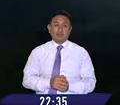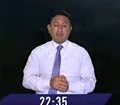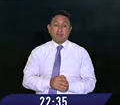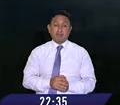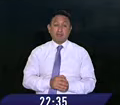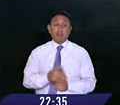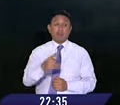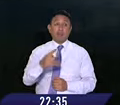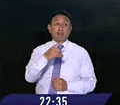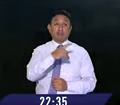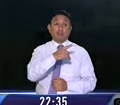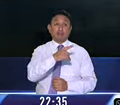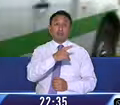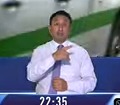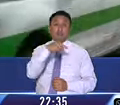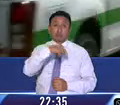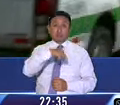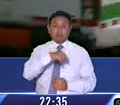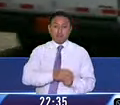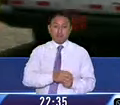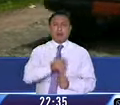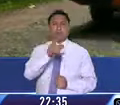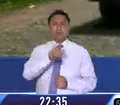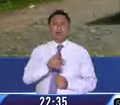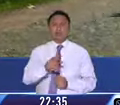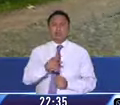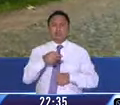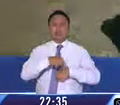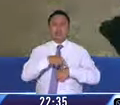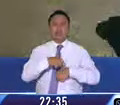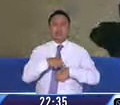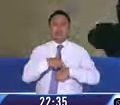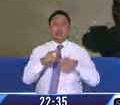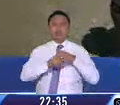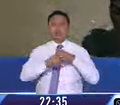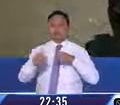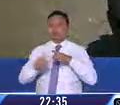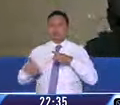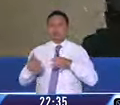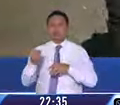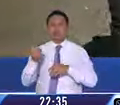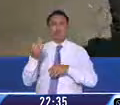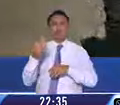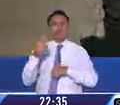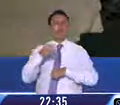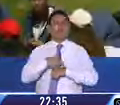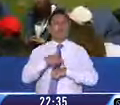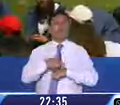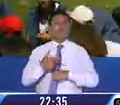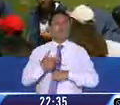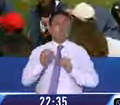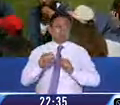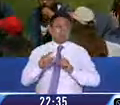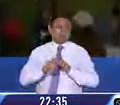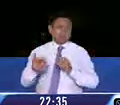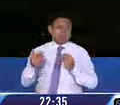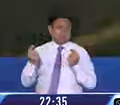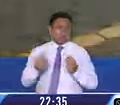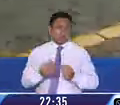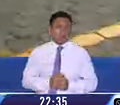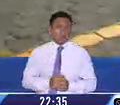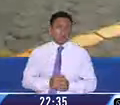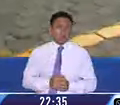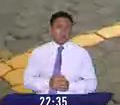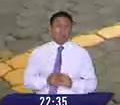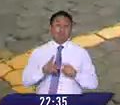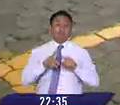fuera así, ¿qué tiempo tendrían las personas de varias de las zonas consideradas de riesgo en el cantón Rumiñahui para desalojar y huir? Depende